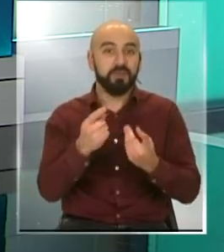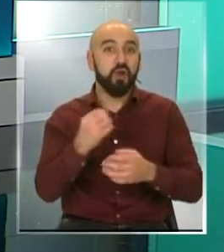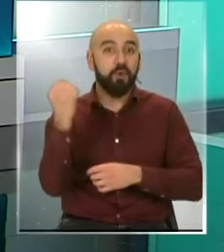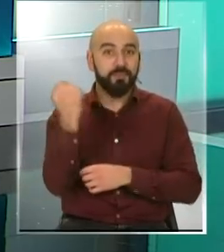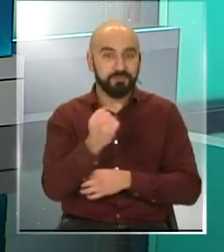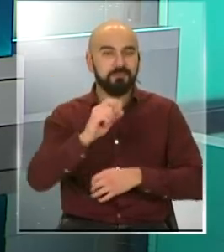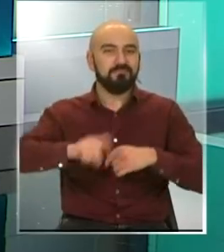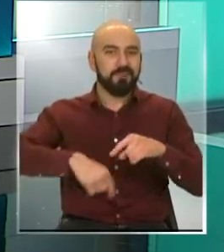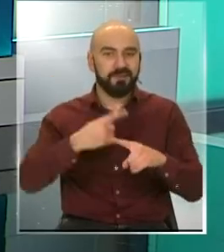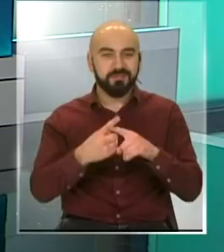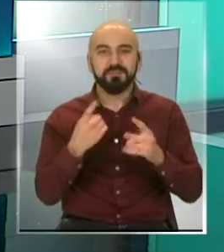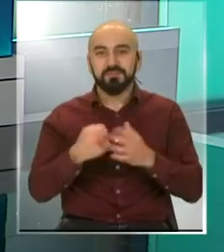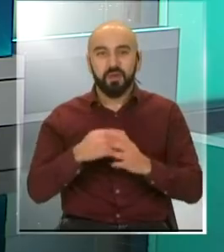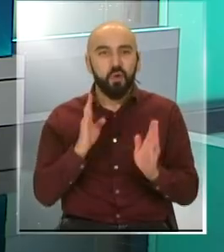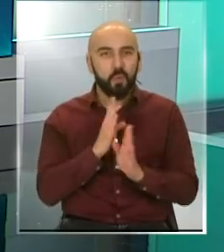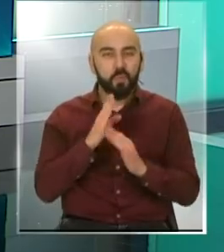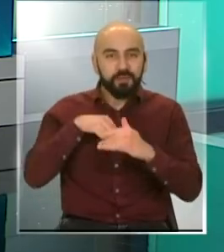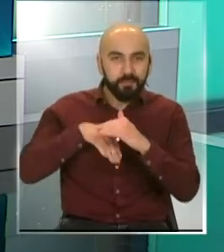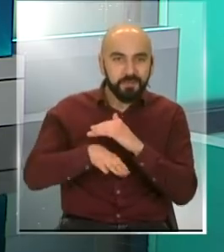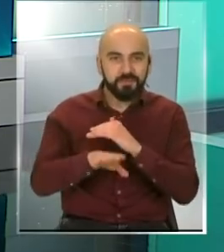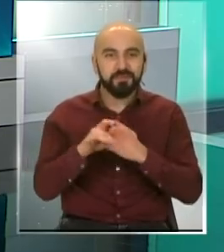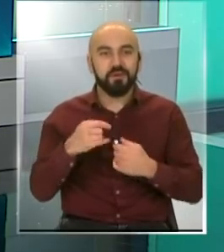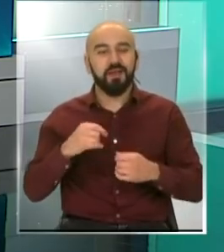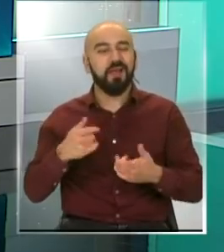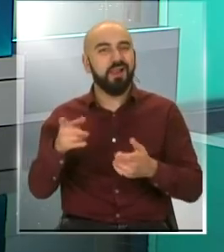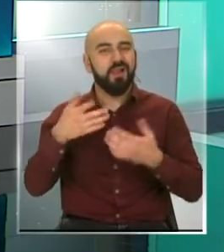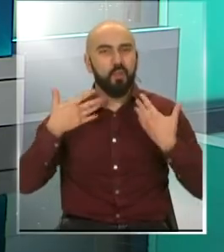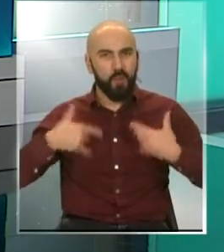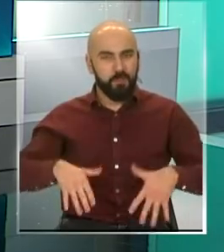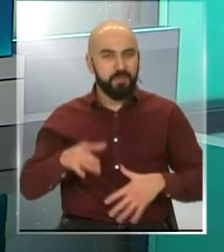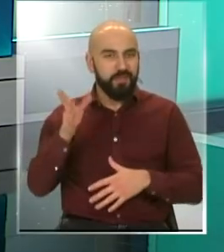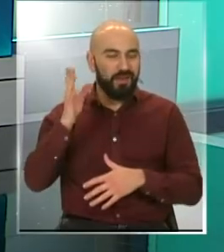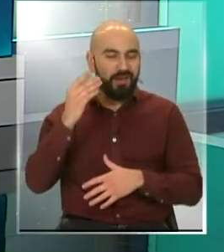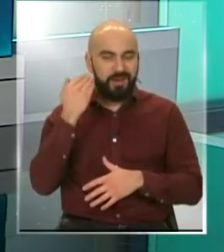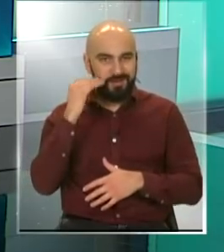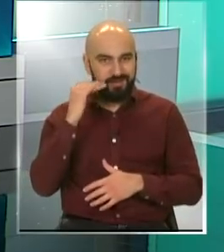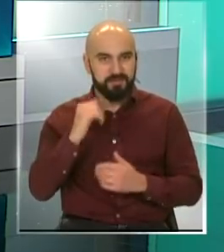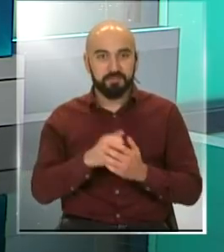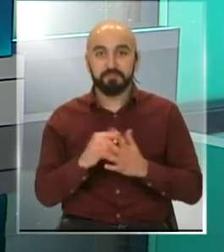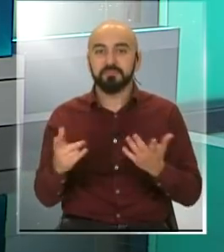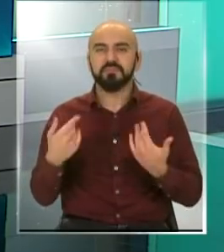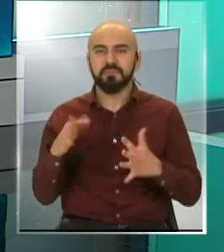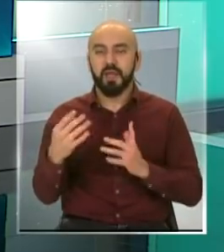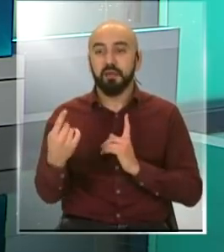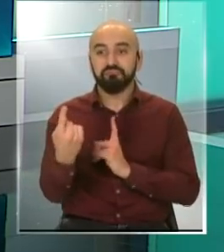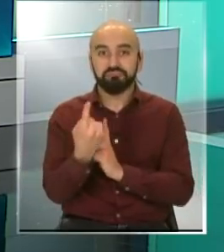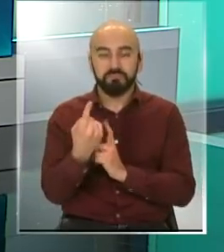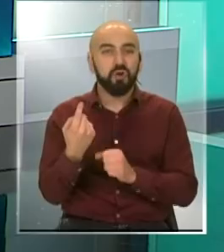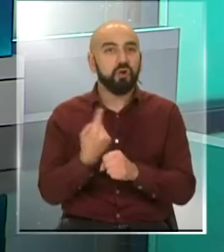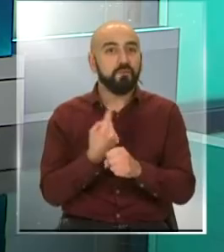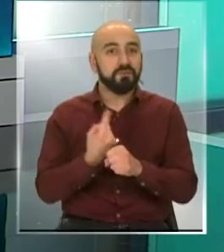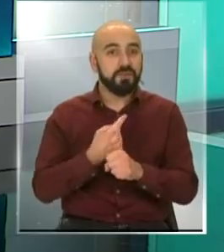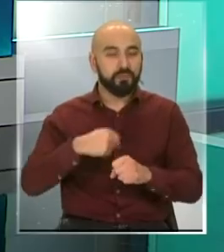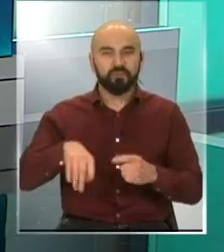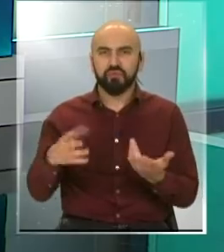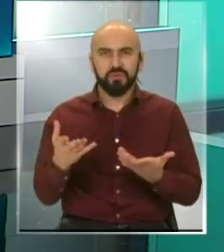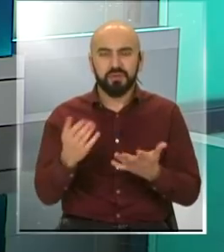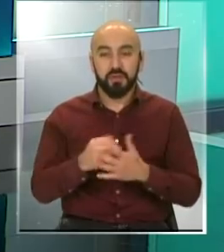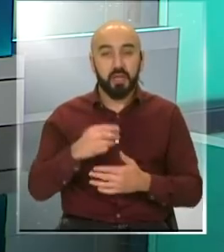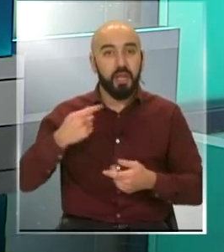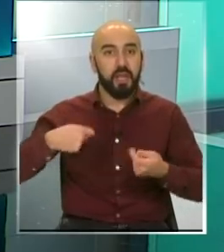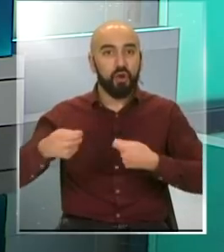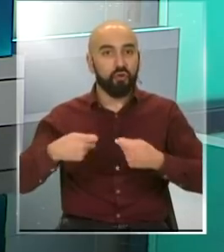en el ocultamiento del cadáver de la joven de 16 años. Mega Noticias habló con el dueño del local, que dio pistas a la policía de la